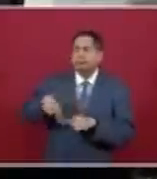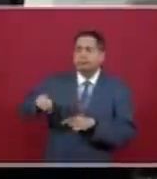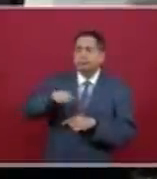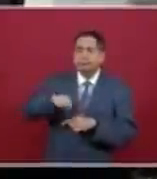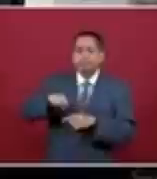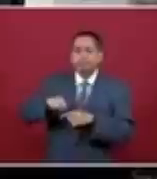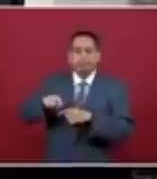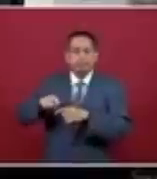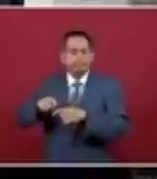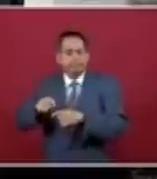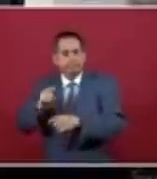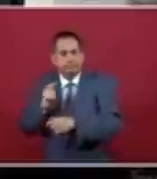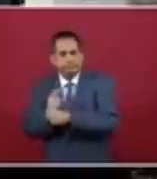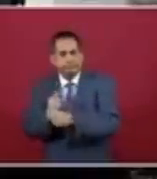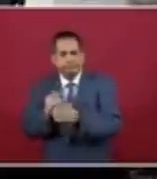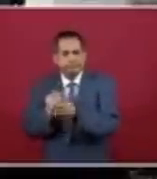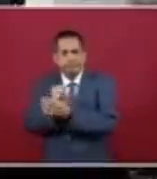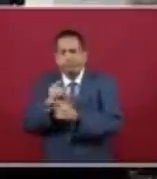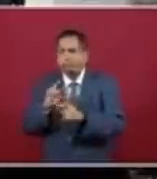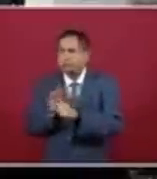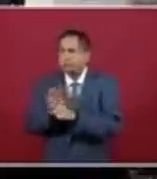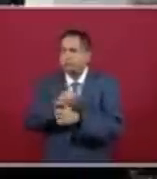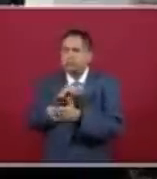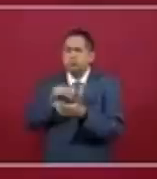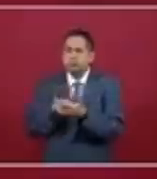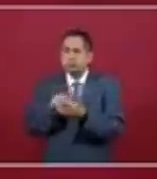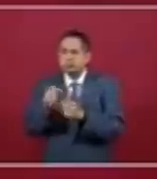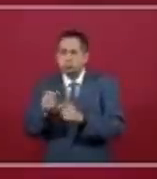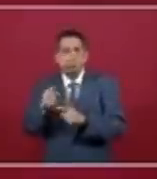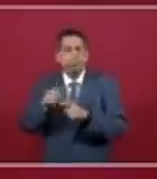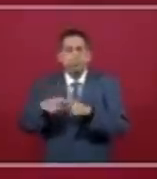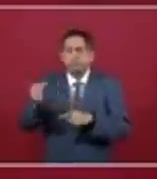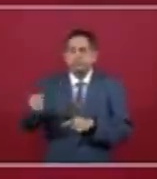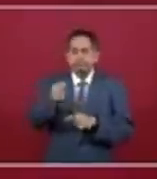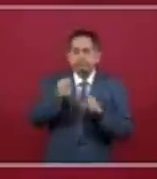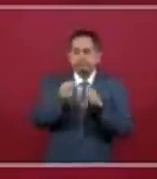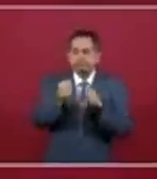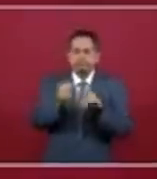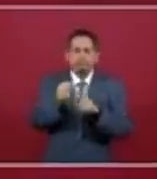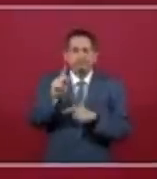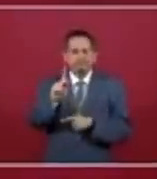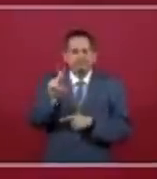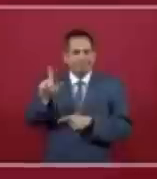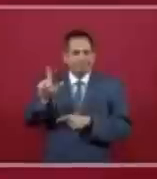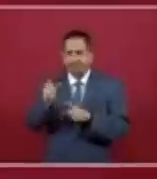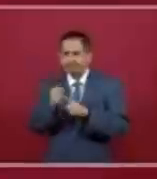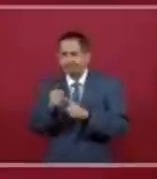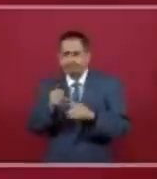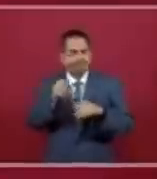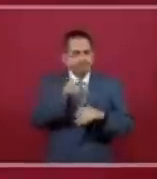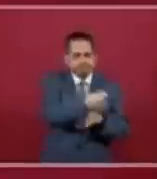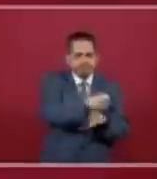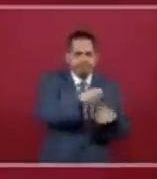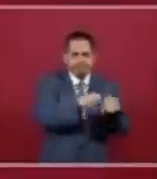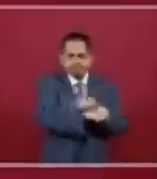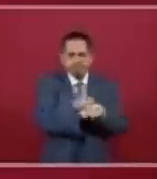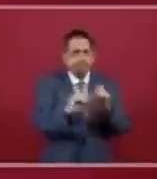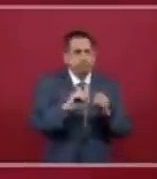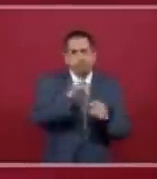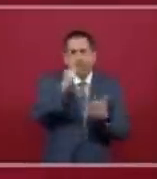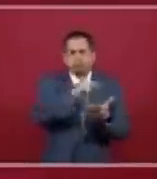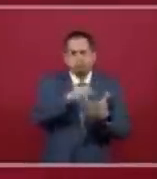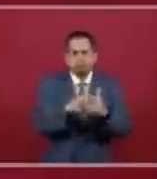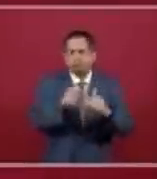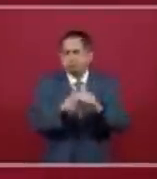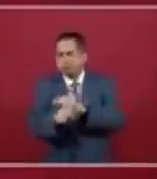veces cuál es la ubicación y dónde debe estar un PPL, ya sea en el proceso